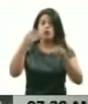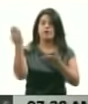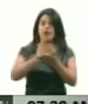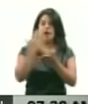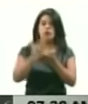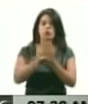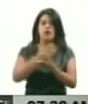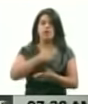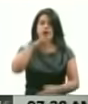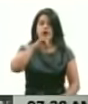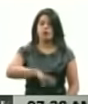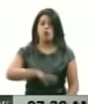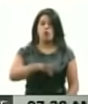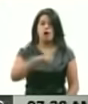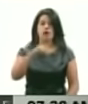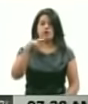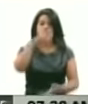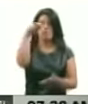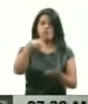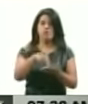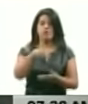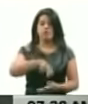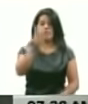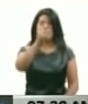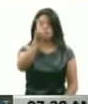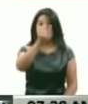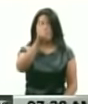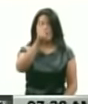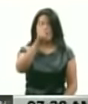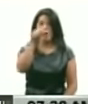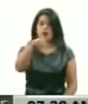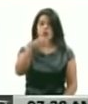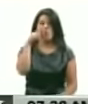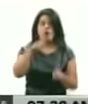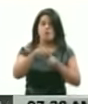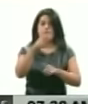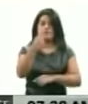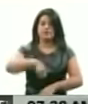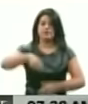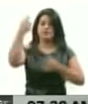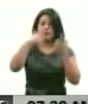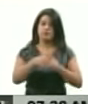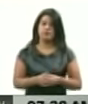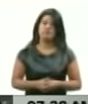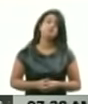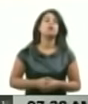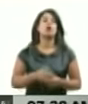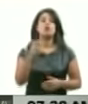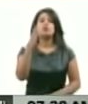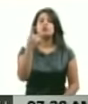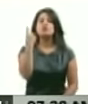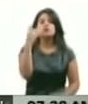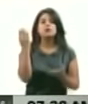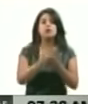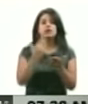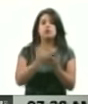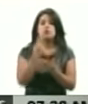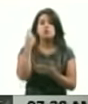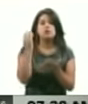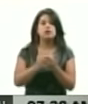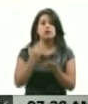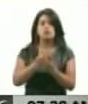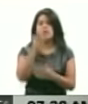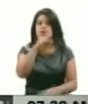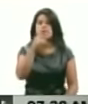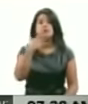tenido la historia republicana de la República Bolivariana de Venezuela, como fue el comandante Chávez. No había un libro que el comandante Chávez